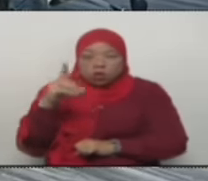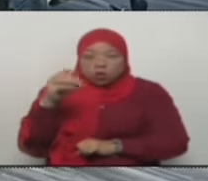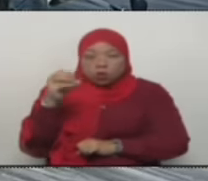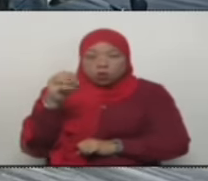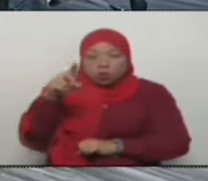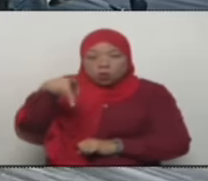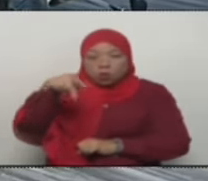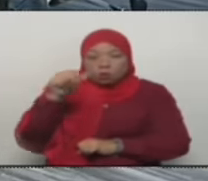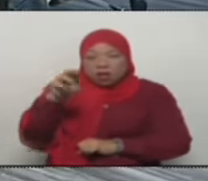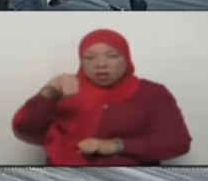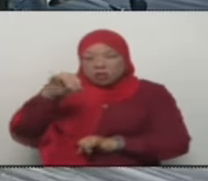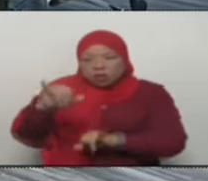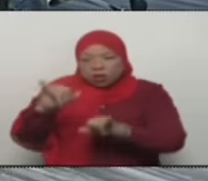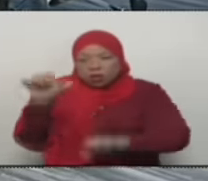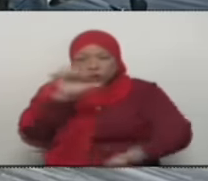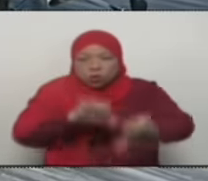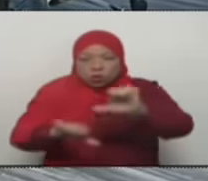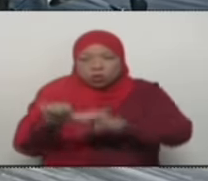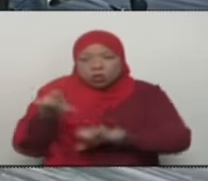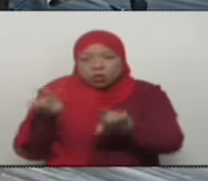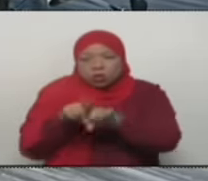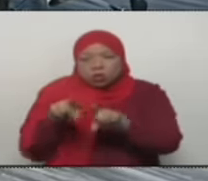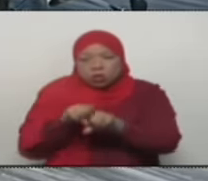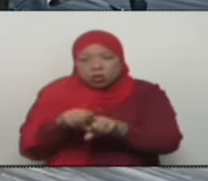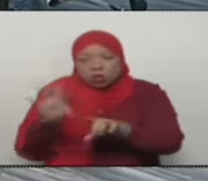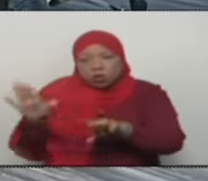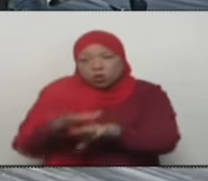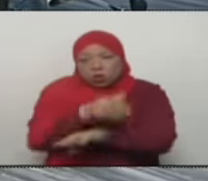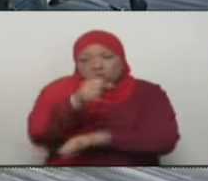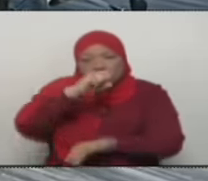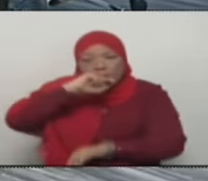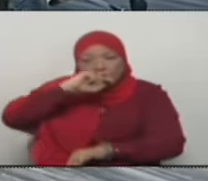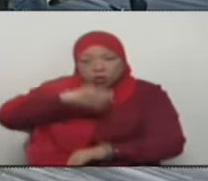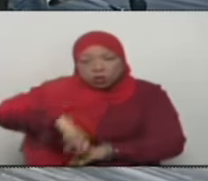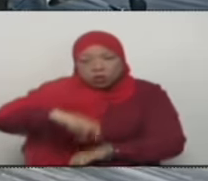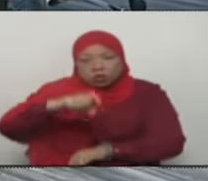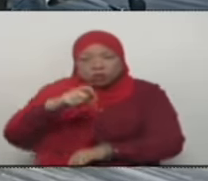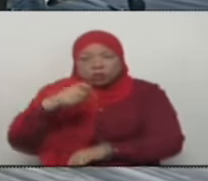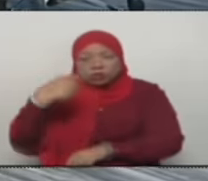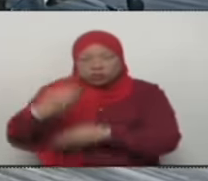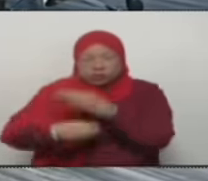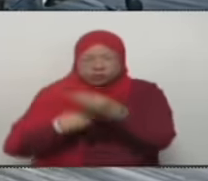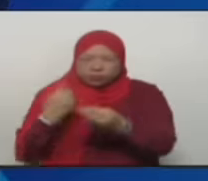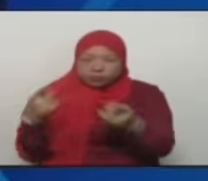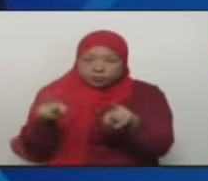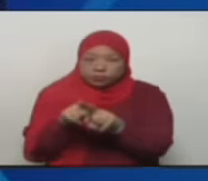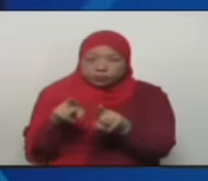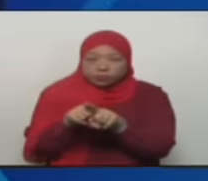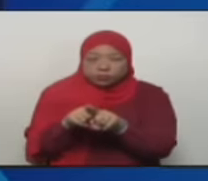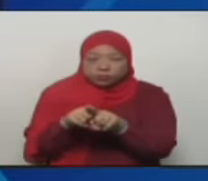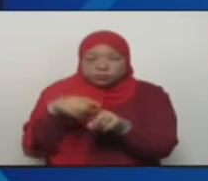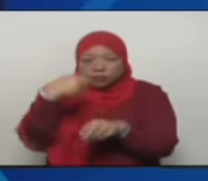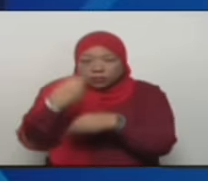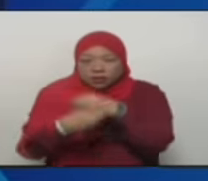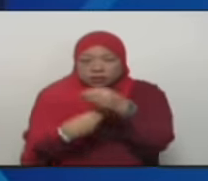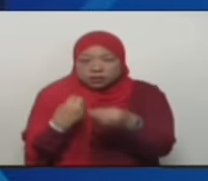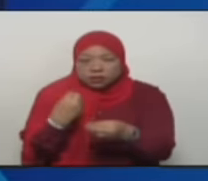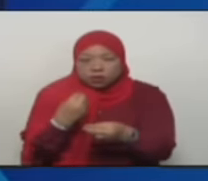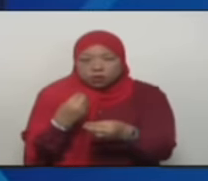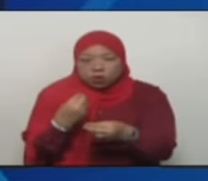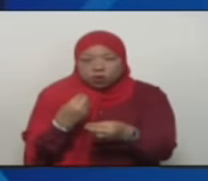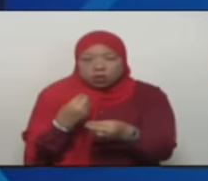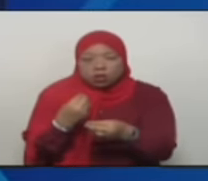la culpabilidad. Es el mismo neurotransmisor. Y de la culpabilidad al odio. Así es. Que fue la gran operación que fueron creando